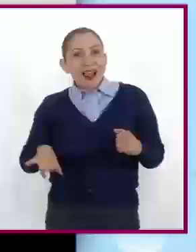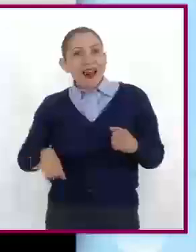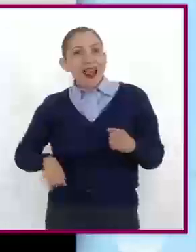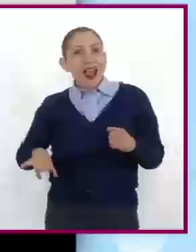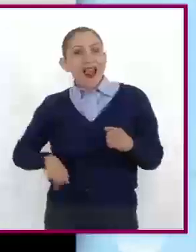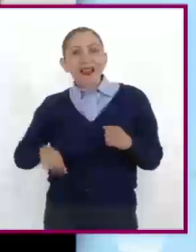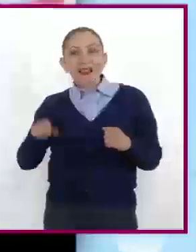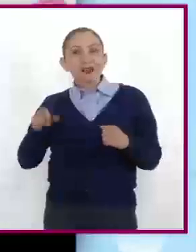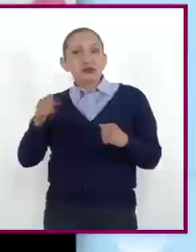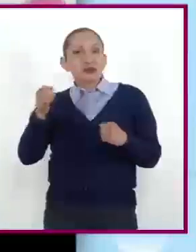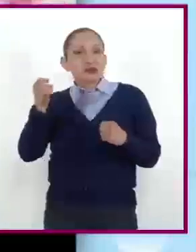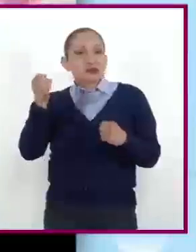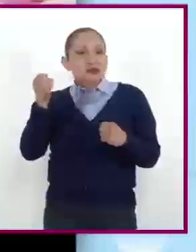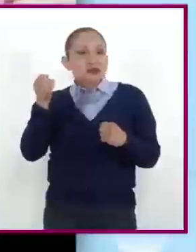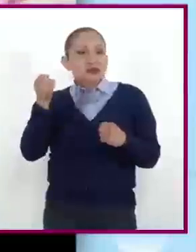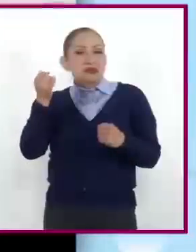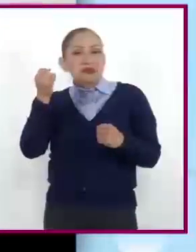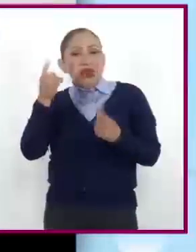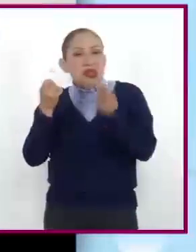por determinadas